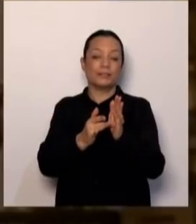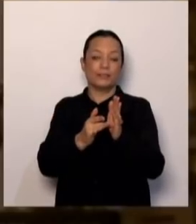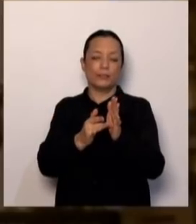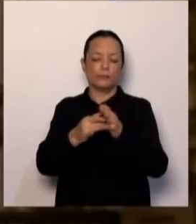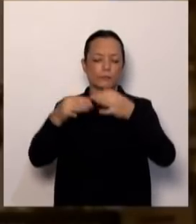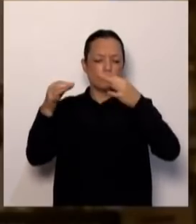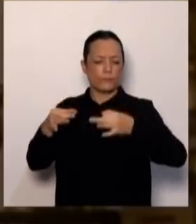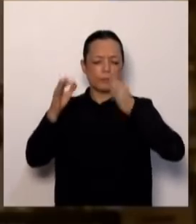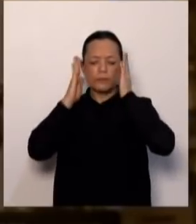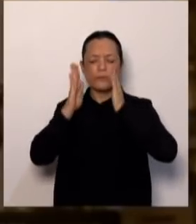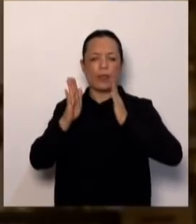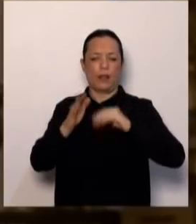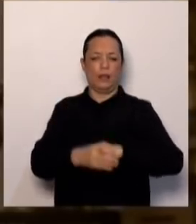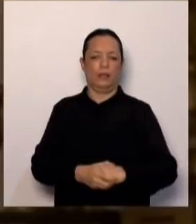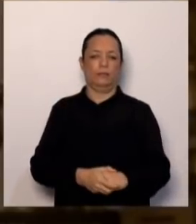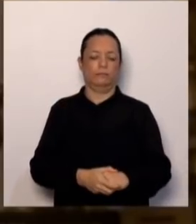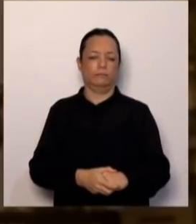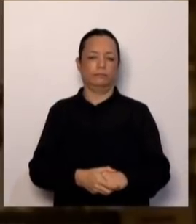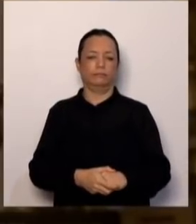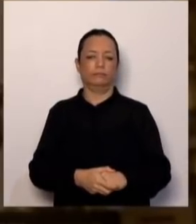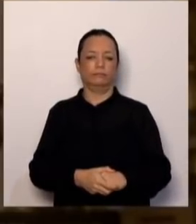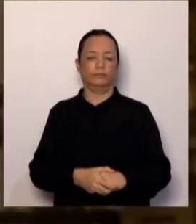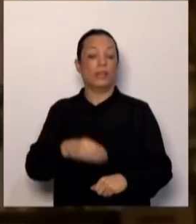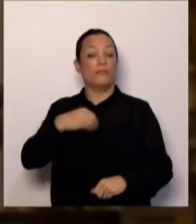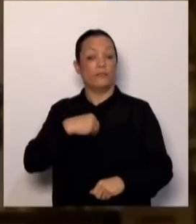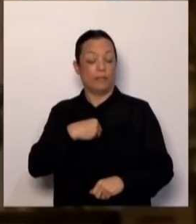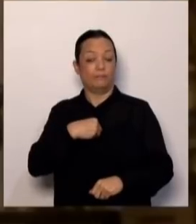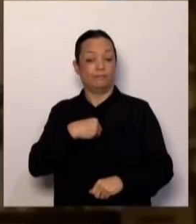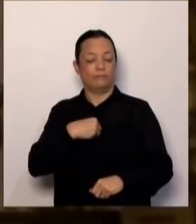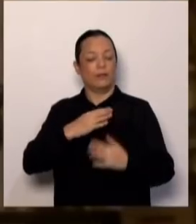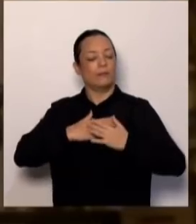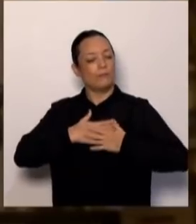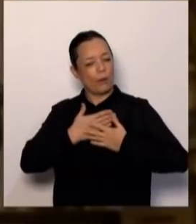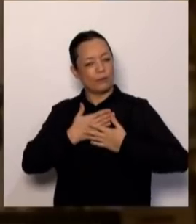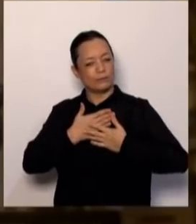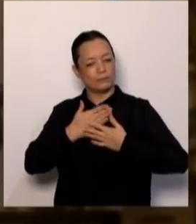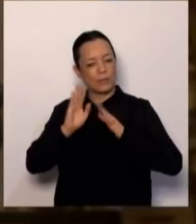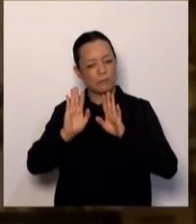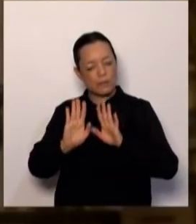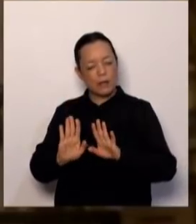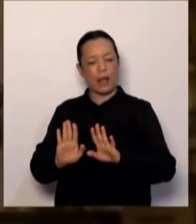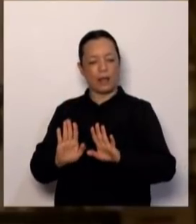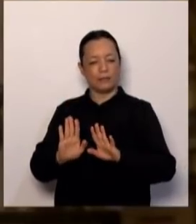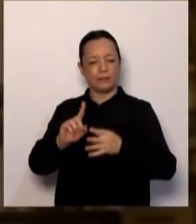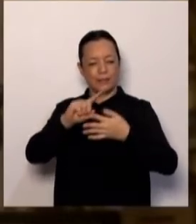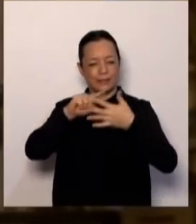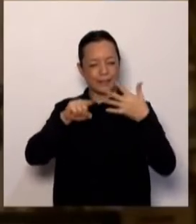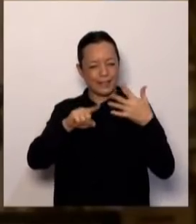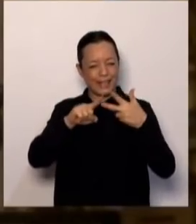firme constancia. Fe, amor, esperanza son las virtudes